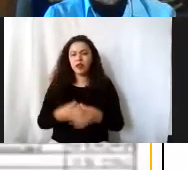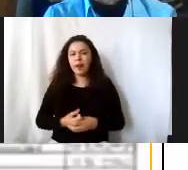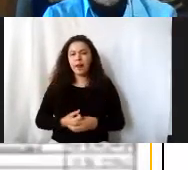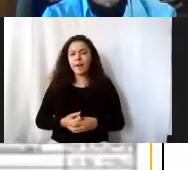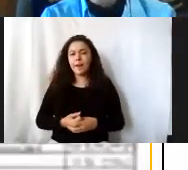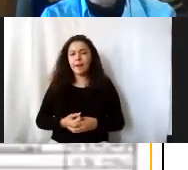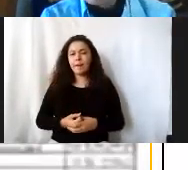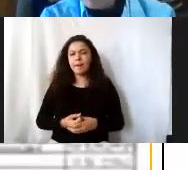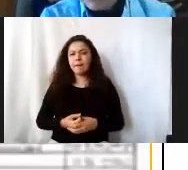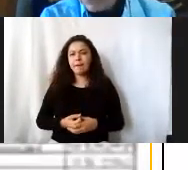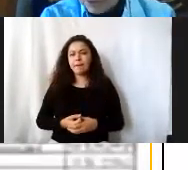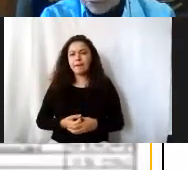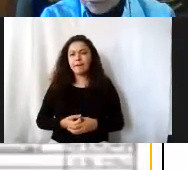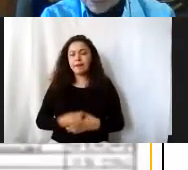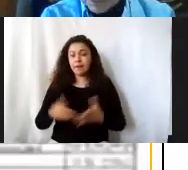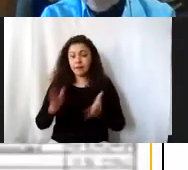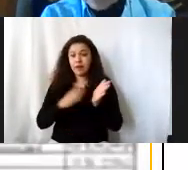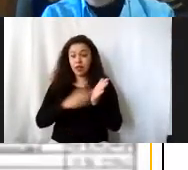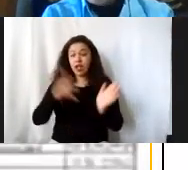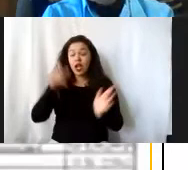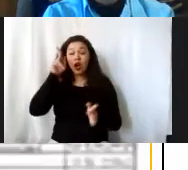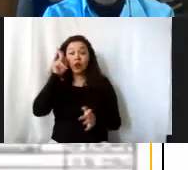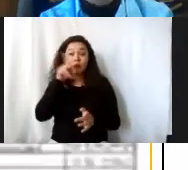van documentos probatorios.